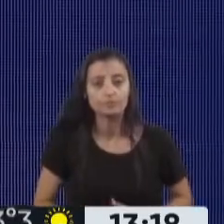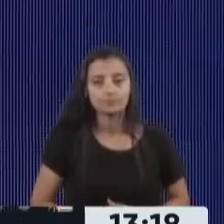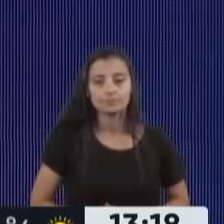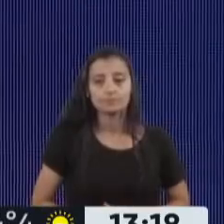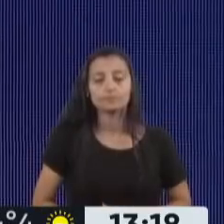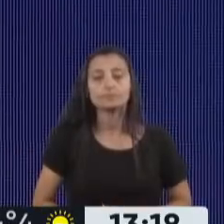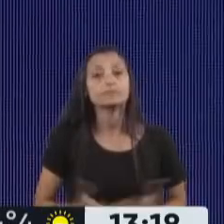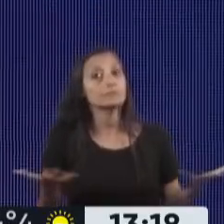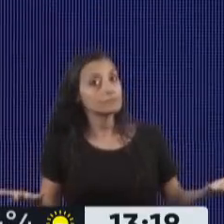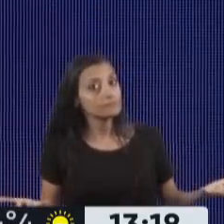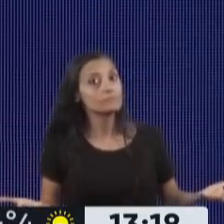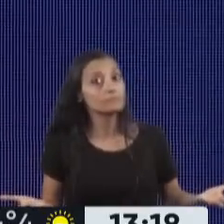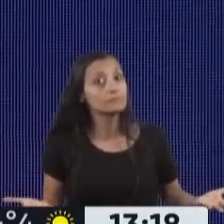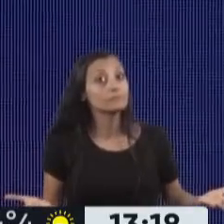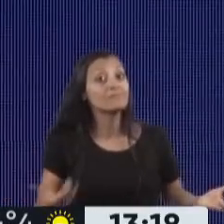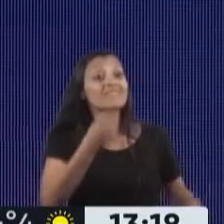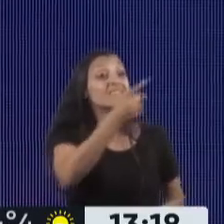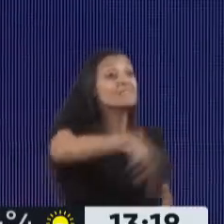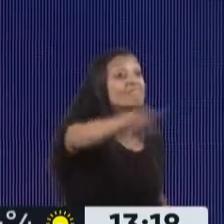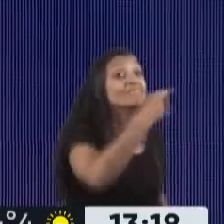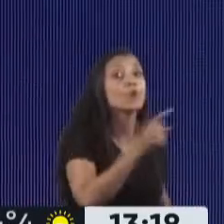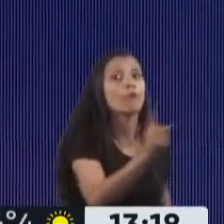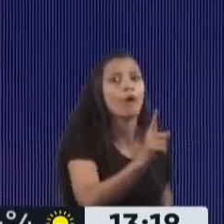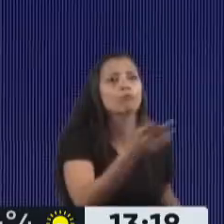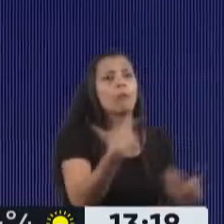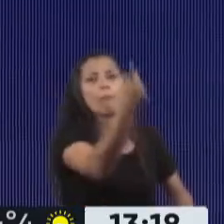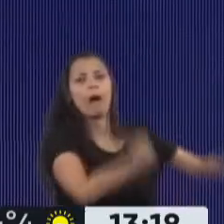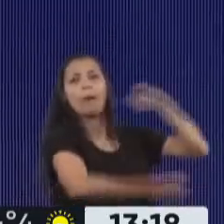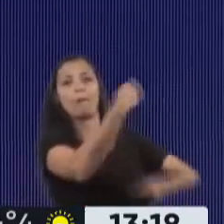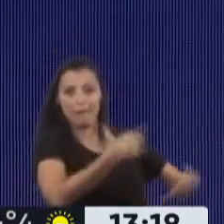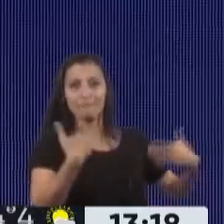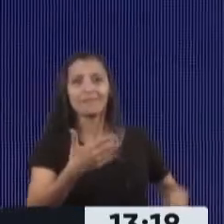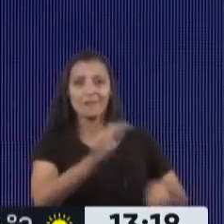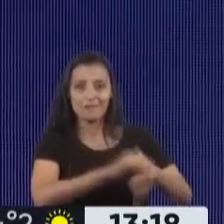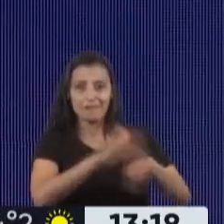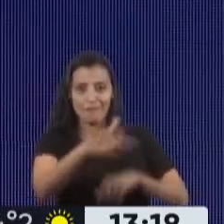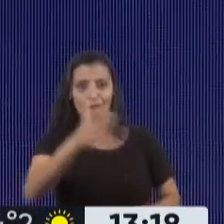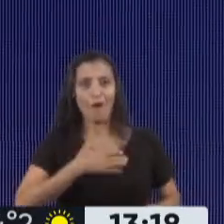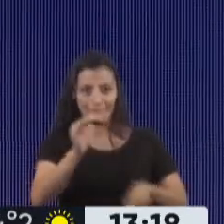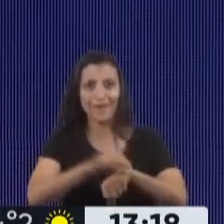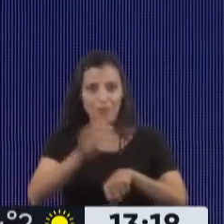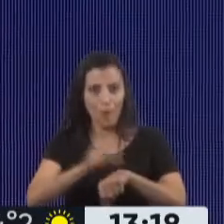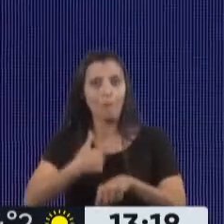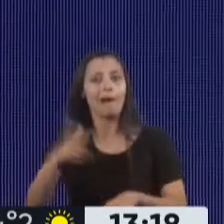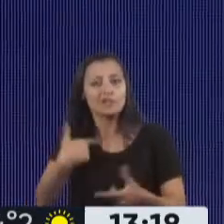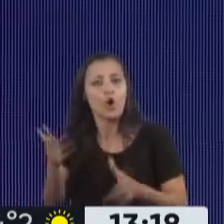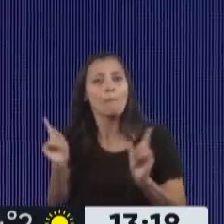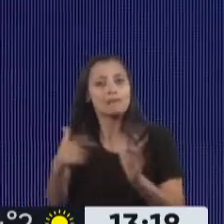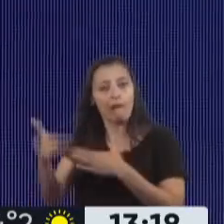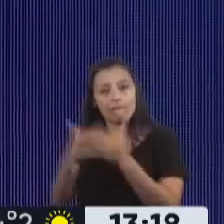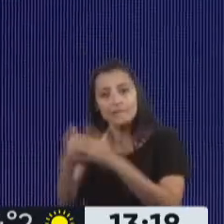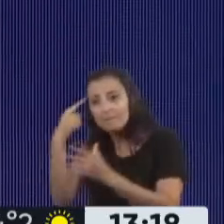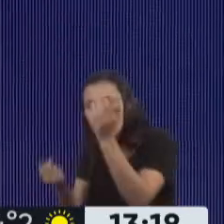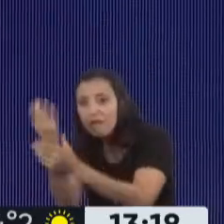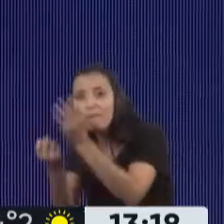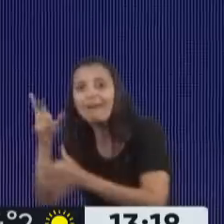Y así es que si no, después no les gusta el RIGI, me pueden putear con toda la gana porque estuve involucrado profundamente y metí las manitos ahí adentro, así que